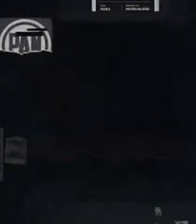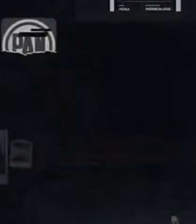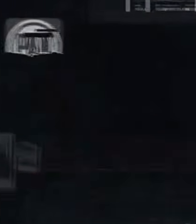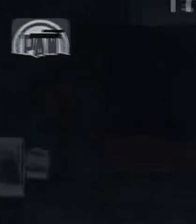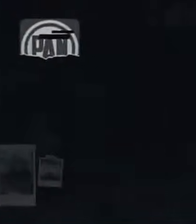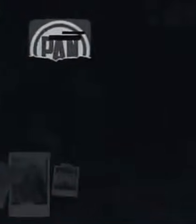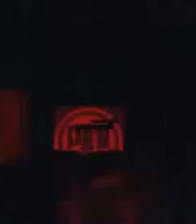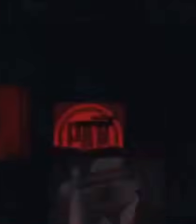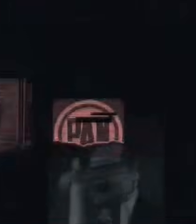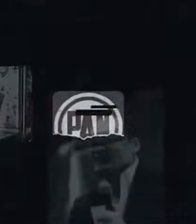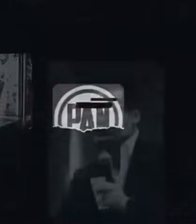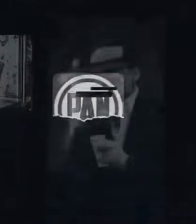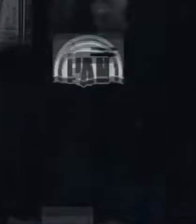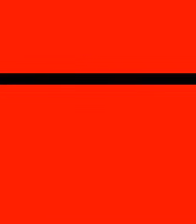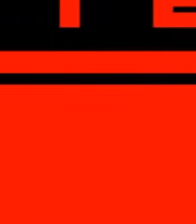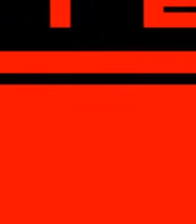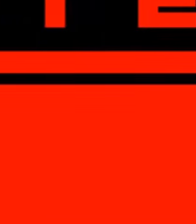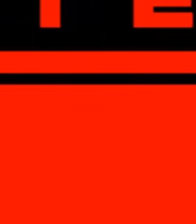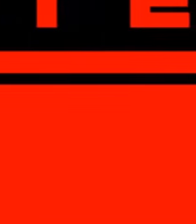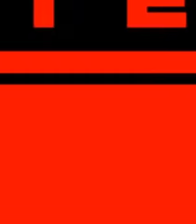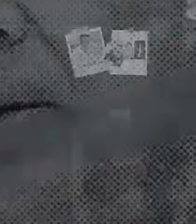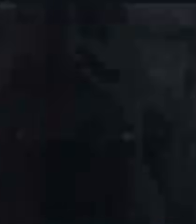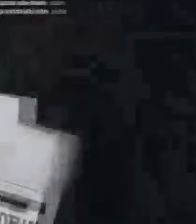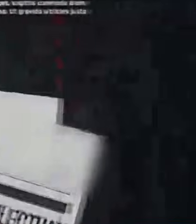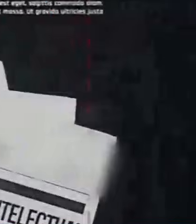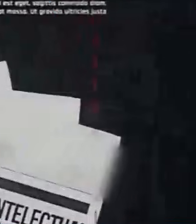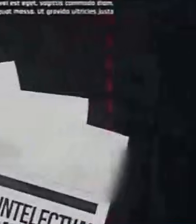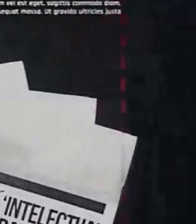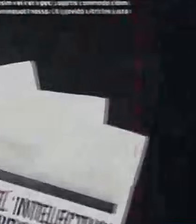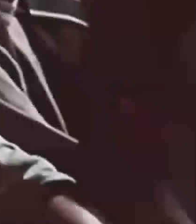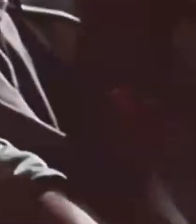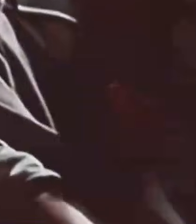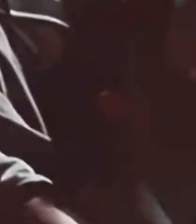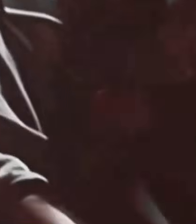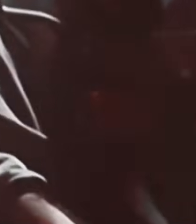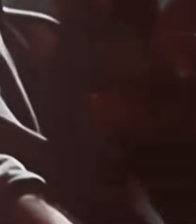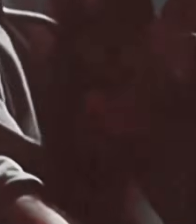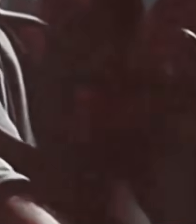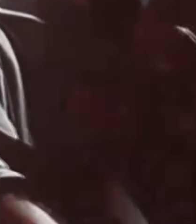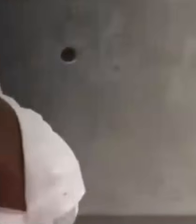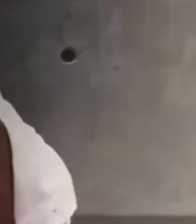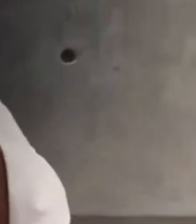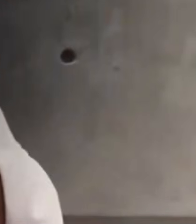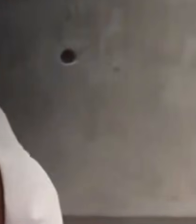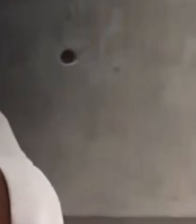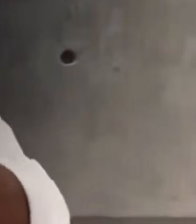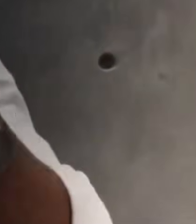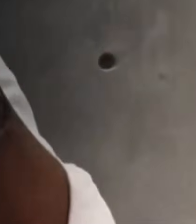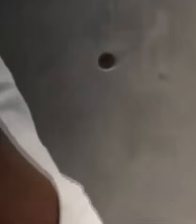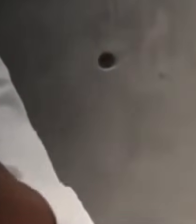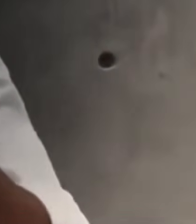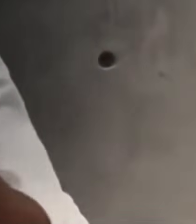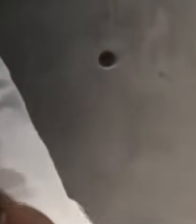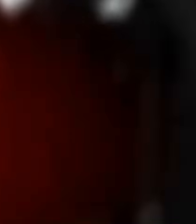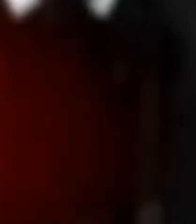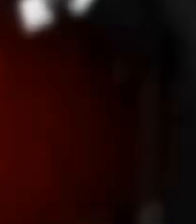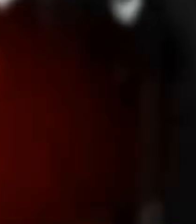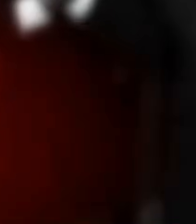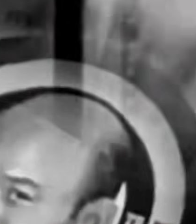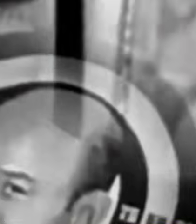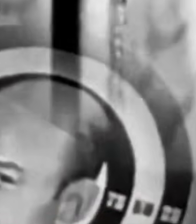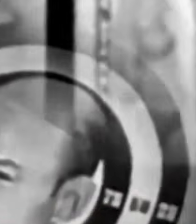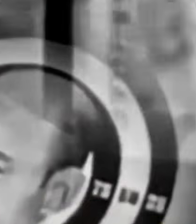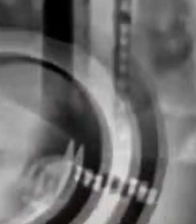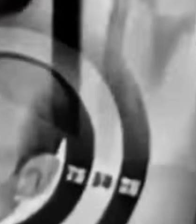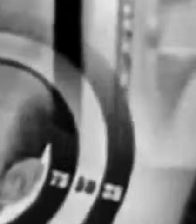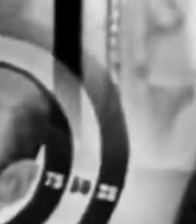porque no llegó la pauta, la payola ni el chayote. Corporaciones contabilizando acciones a la hora de esconder o pregonar sus